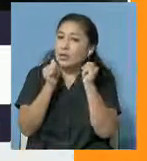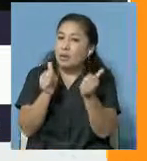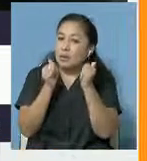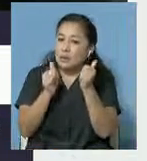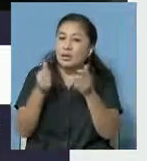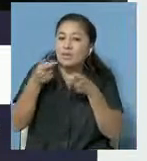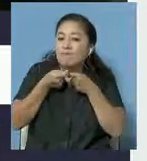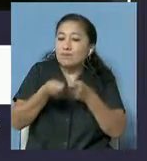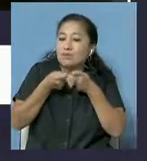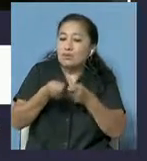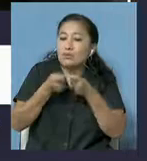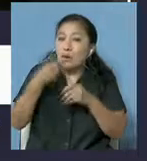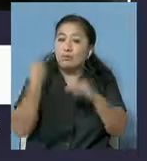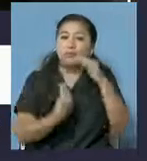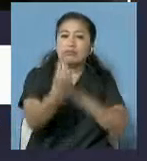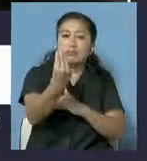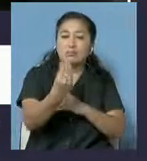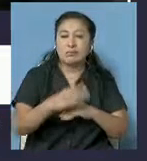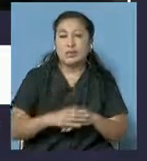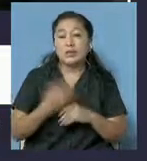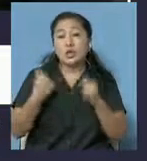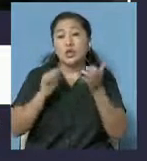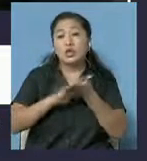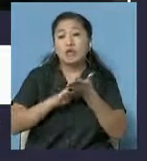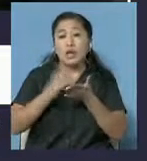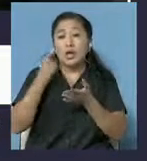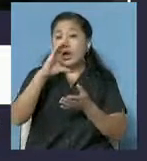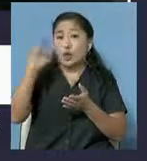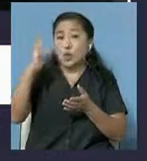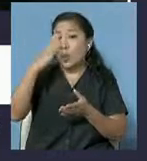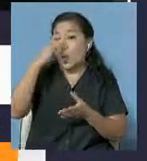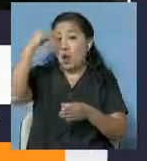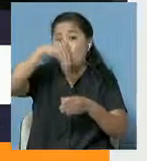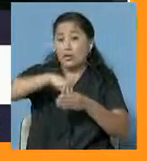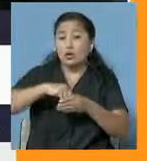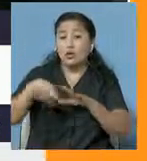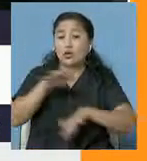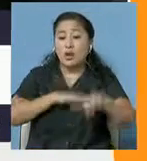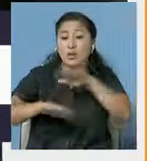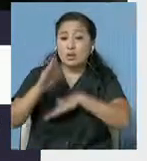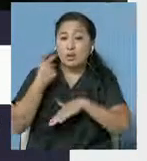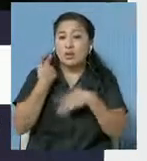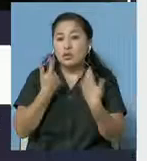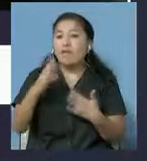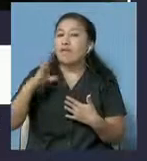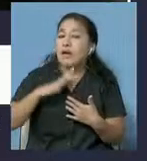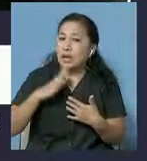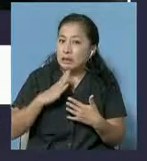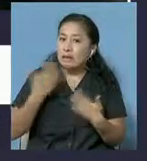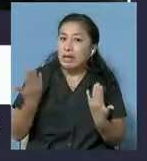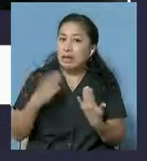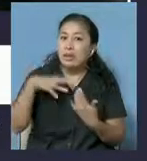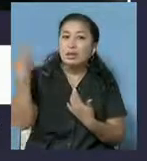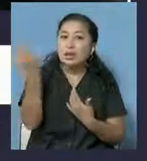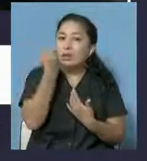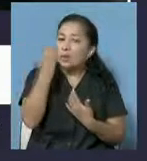estar luchando uno de los posibles ascensos, ¿no? En cuanto a lo institucional, te puedo decir de que era materia pendiente de un club tan